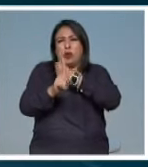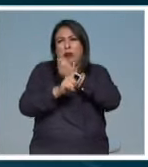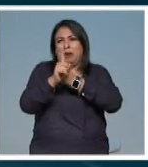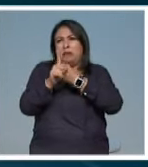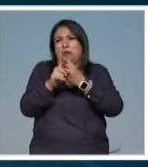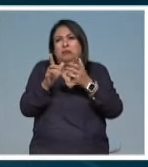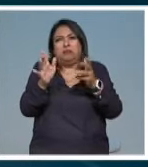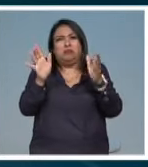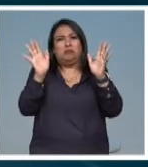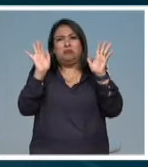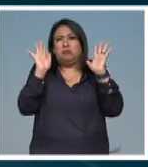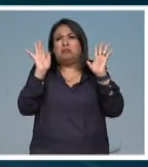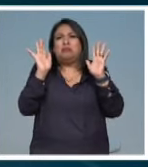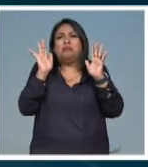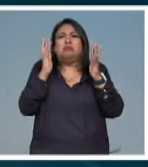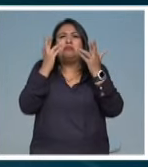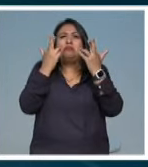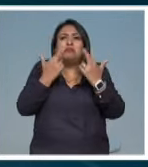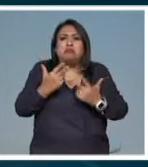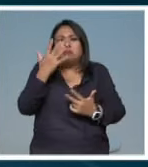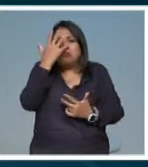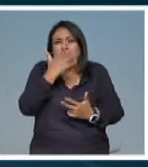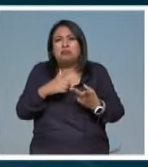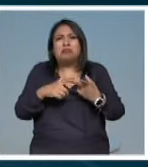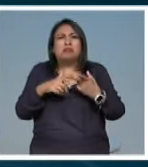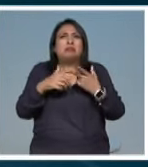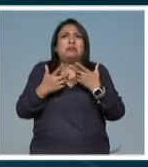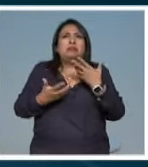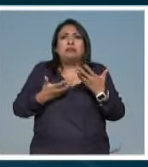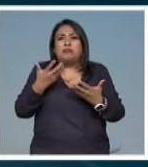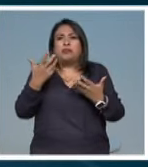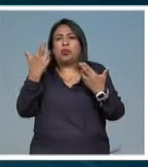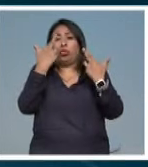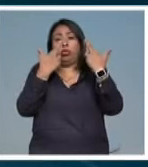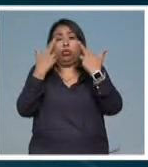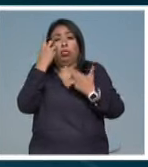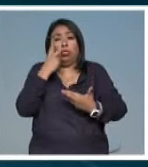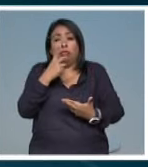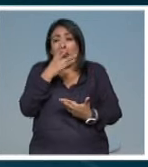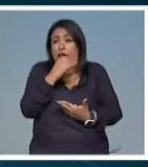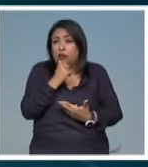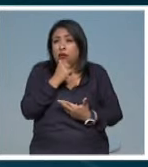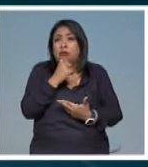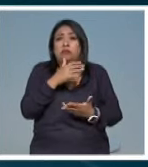sea depresión, ansiedad, insomnio,